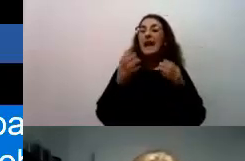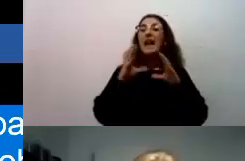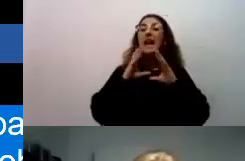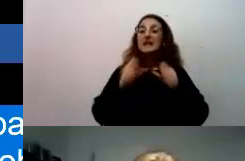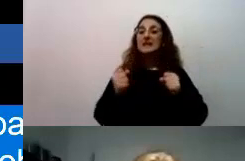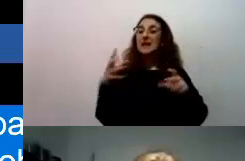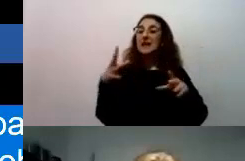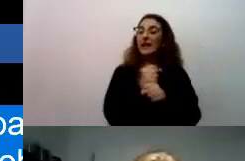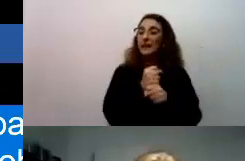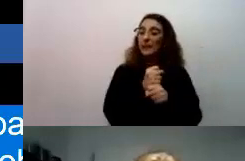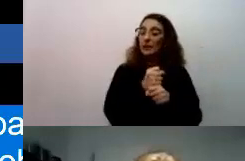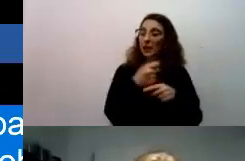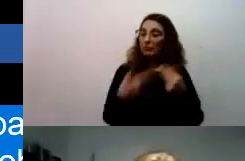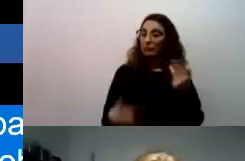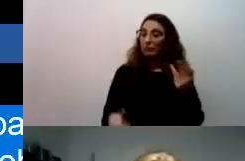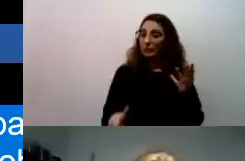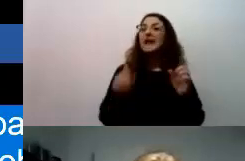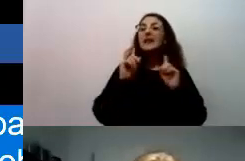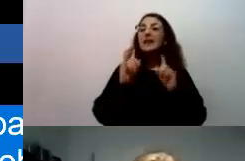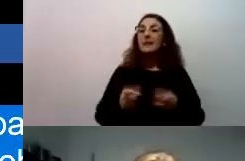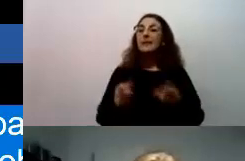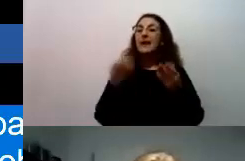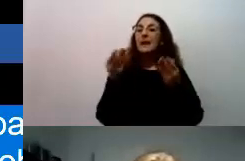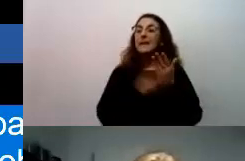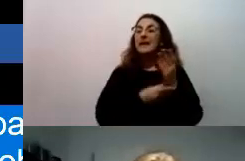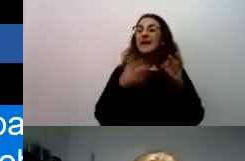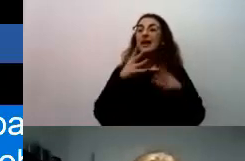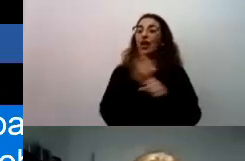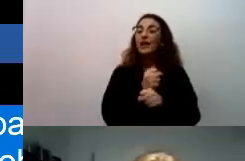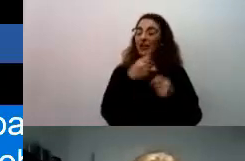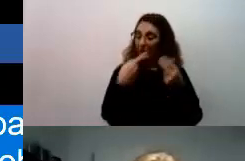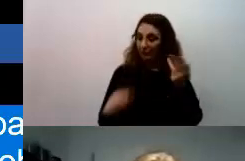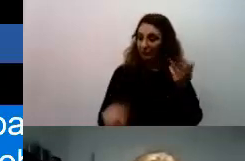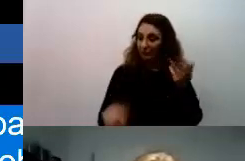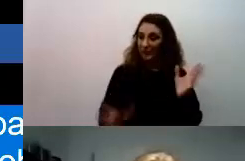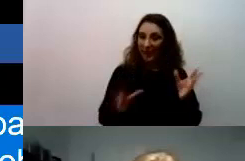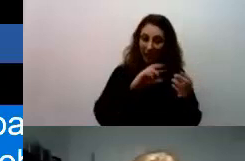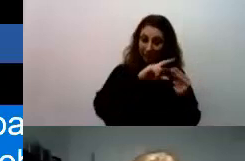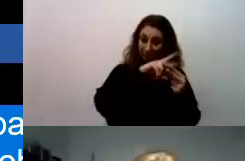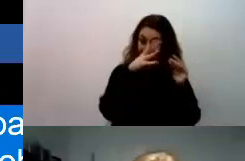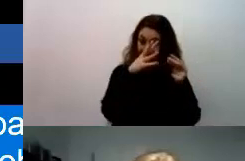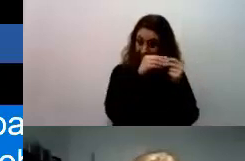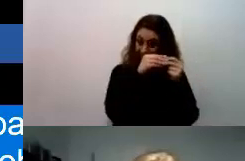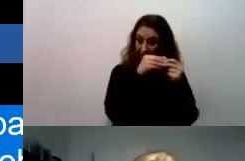Transporte y el Ministerio de Transporte, conjuntamente con las